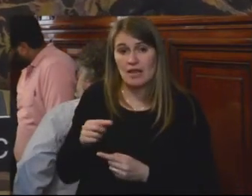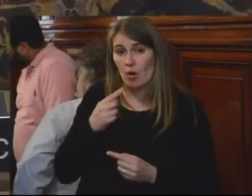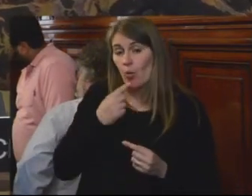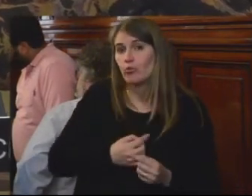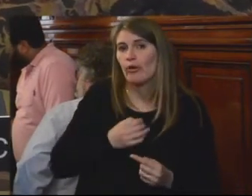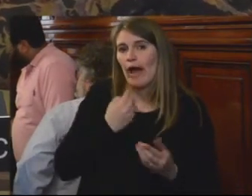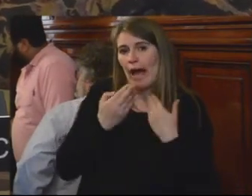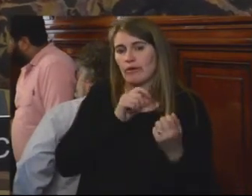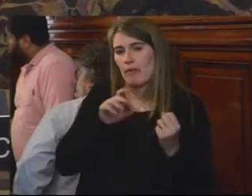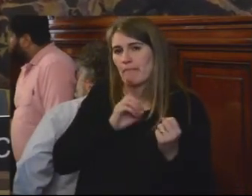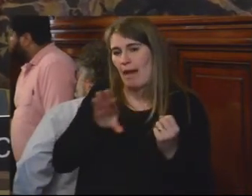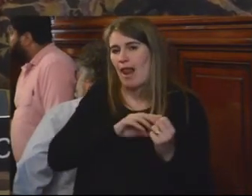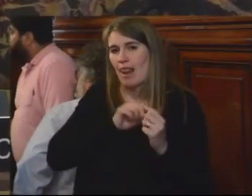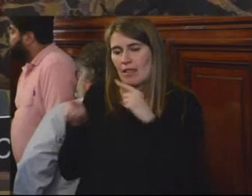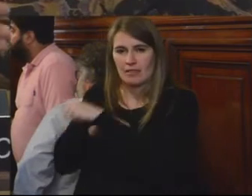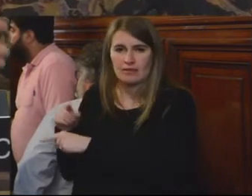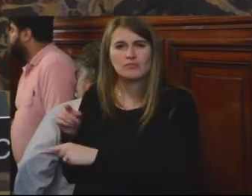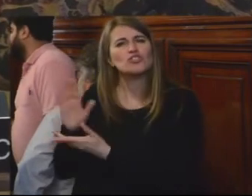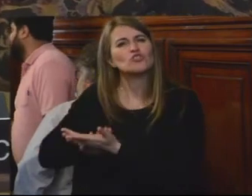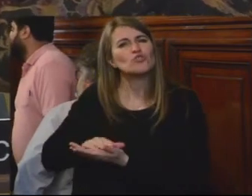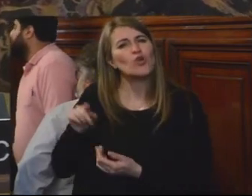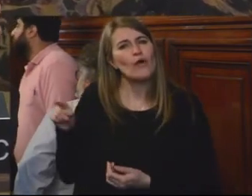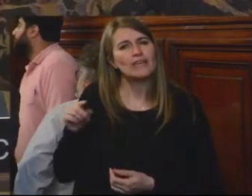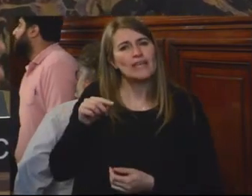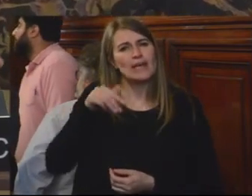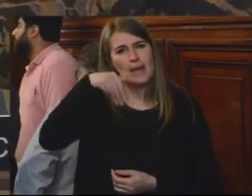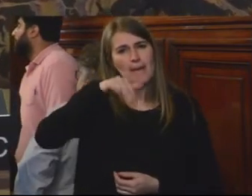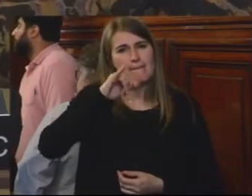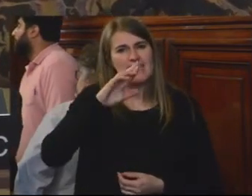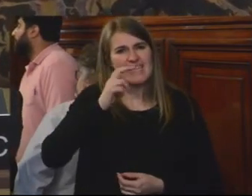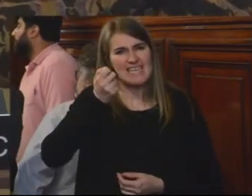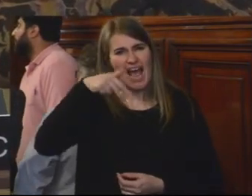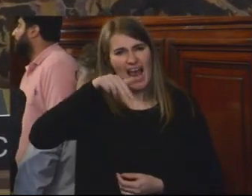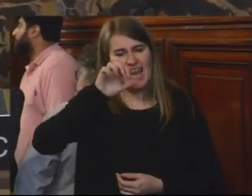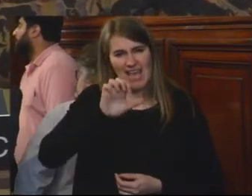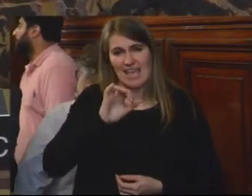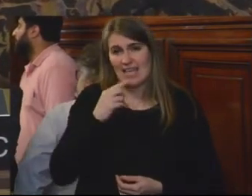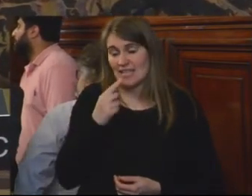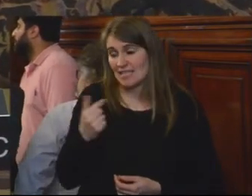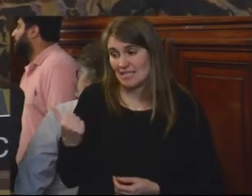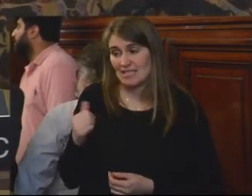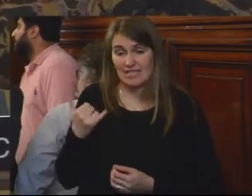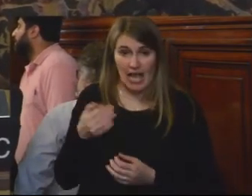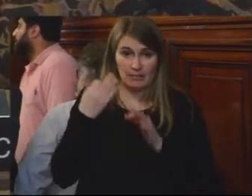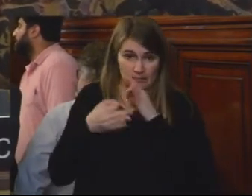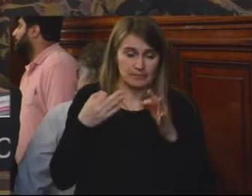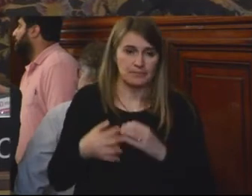relación al al episodio que involucra al general milani que de hecho fuera anticipado en nuestra presentación